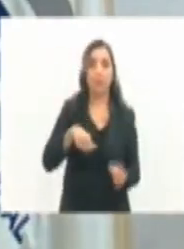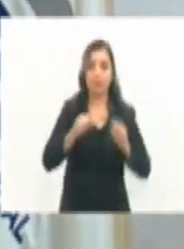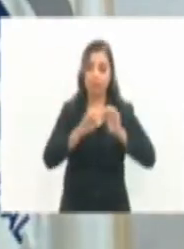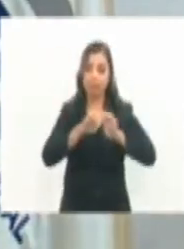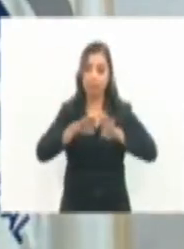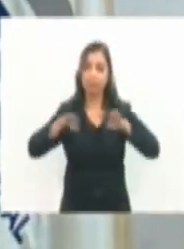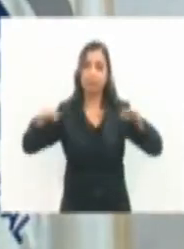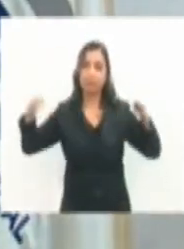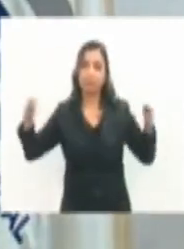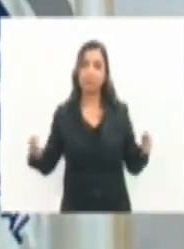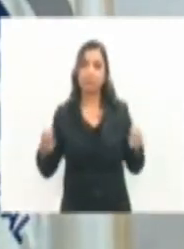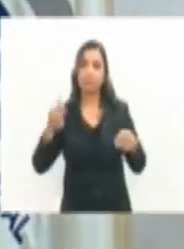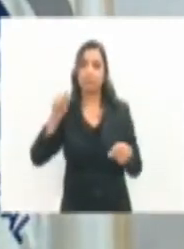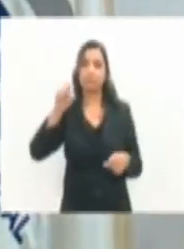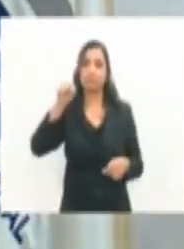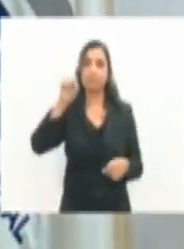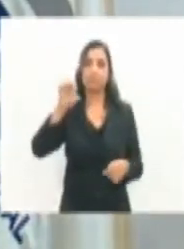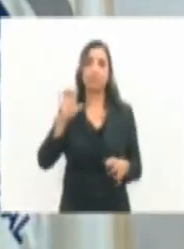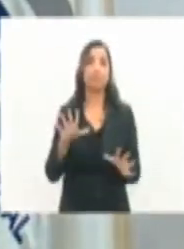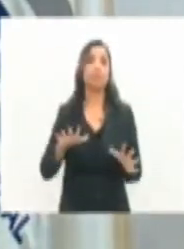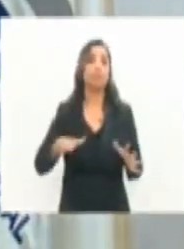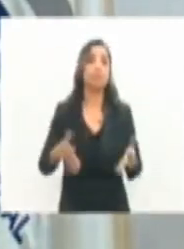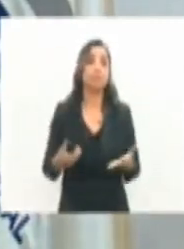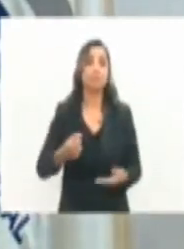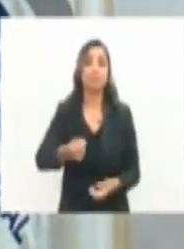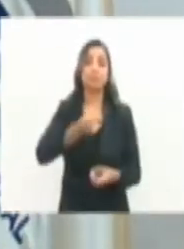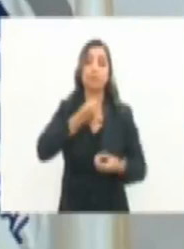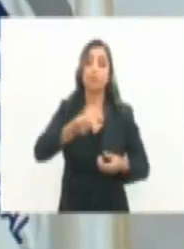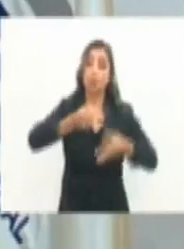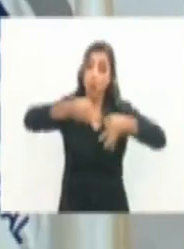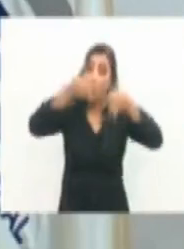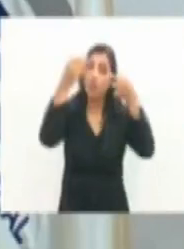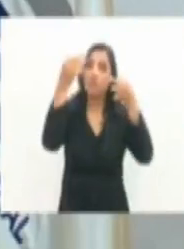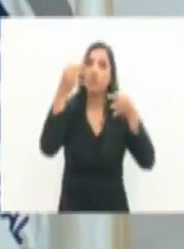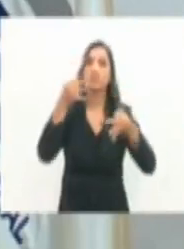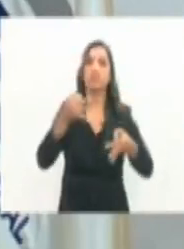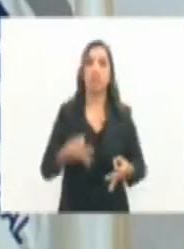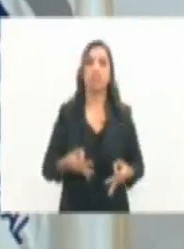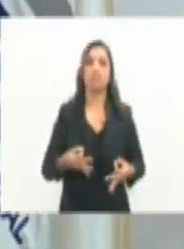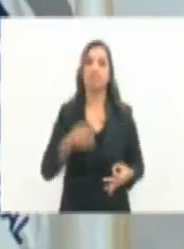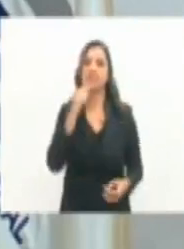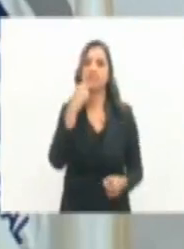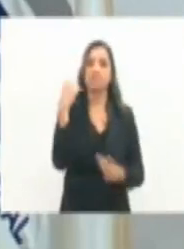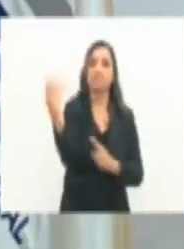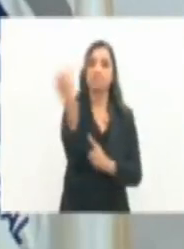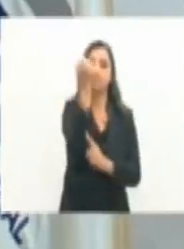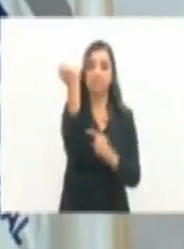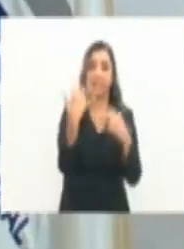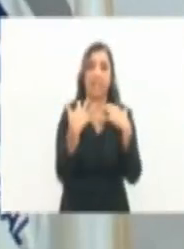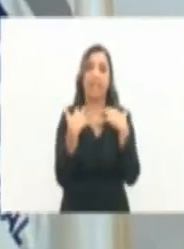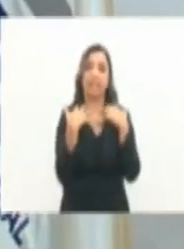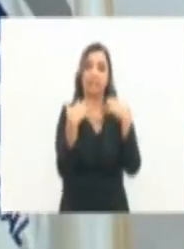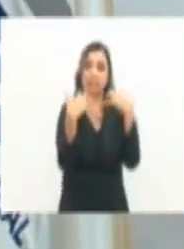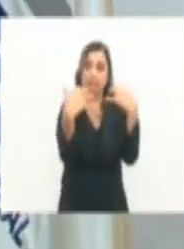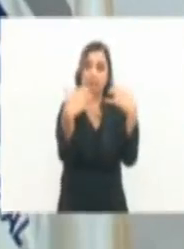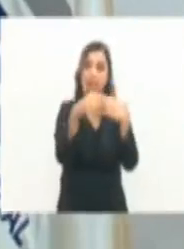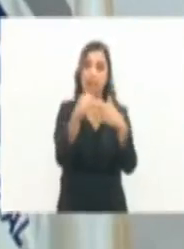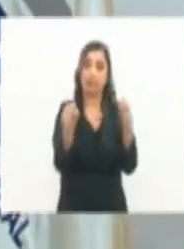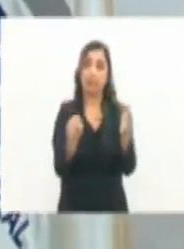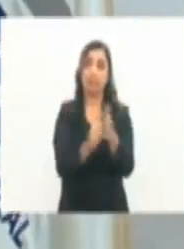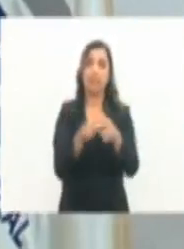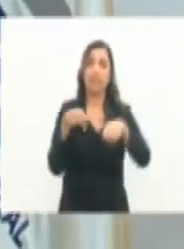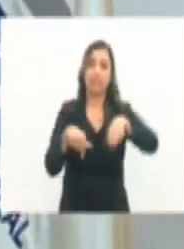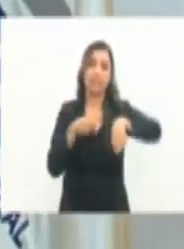para brindar los resultados oficiales del escrutinio final de las elecciones de la Asamblea Legislativa. En